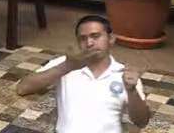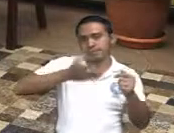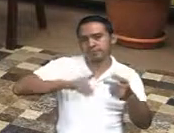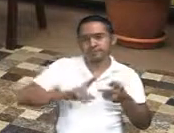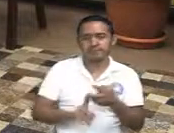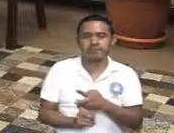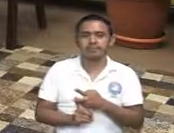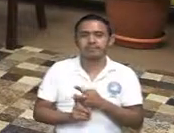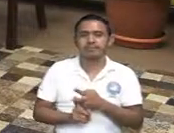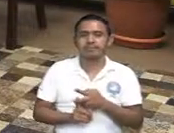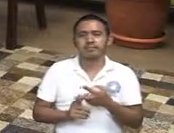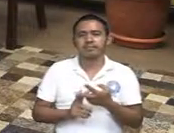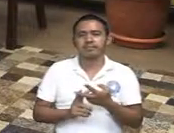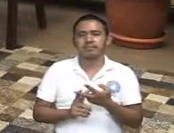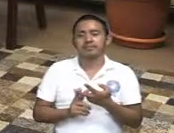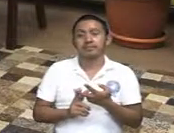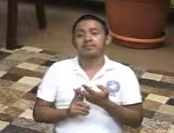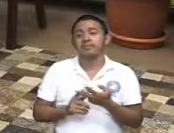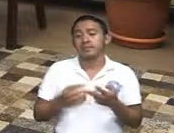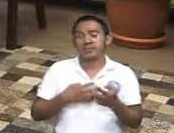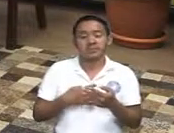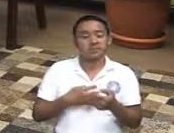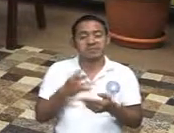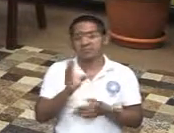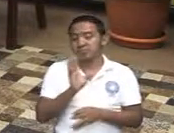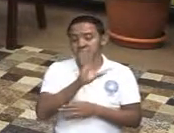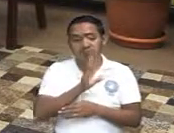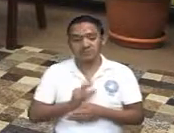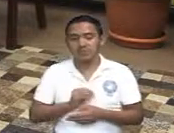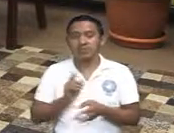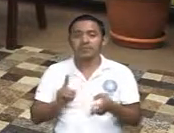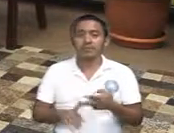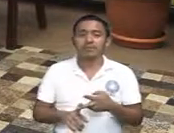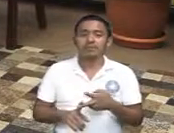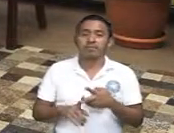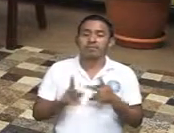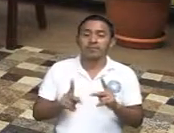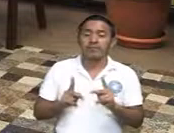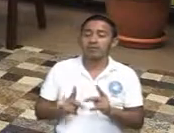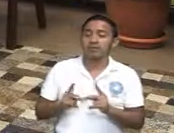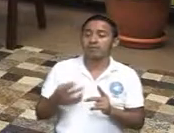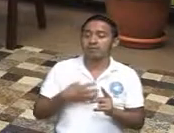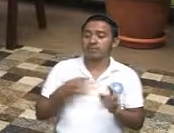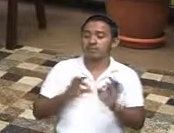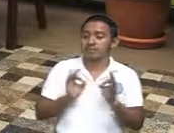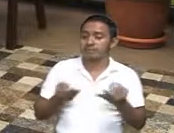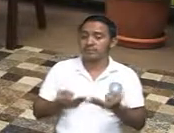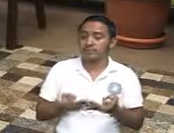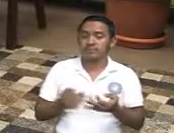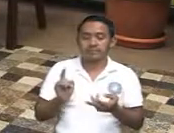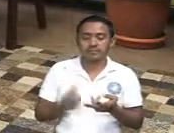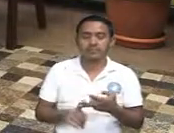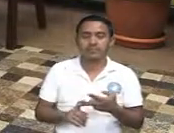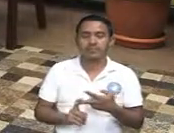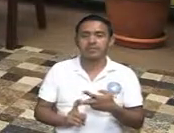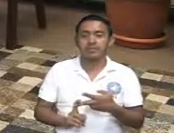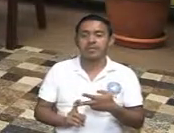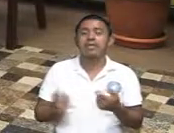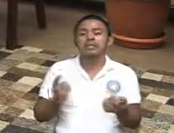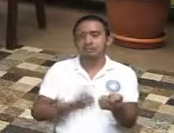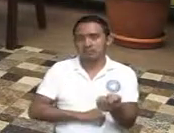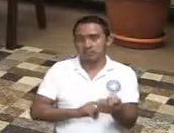verdad que algo hereditario si hay antecedentes en la familia de este padecer este